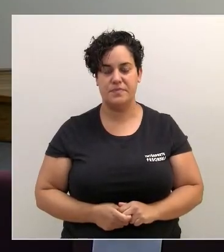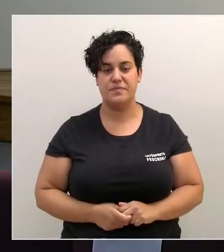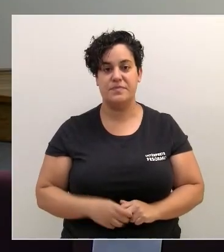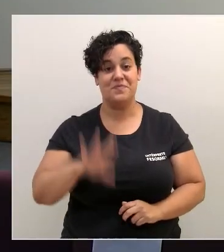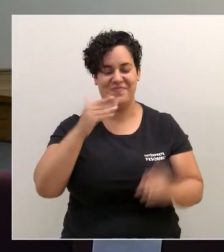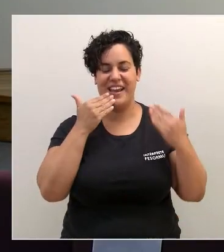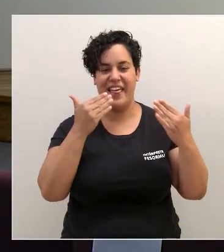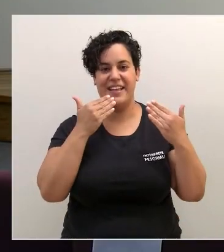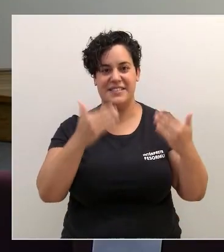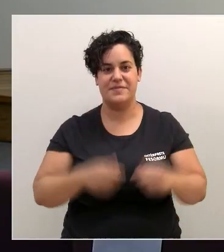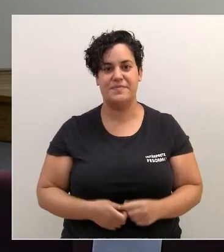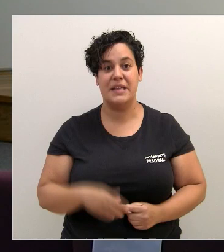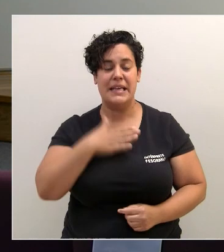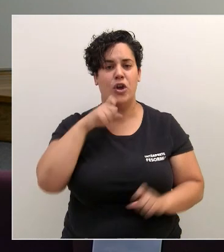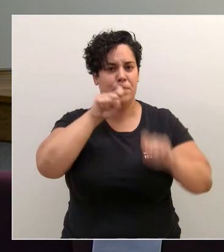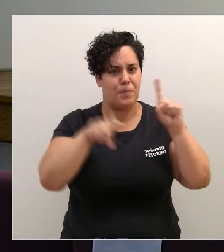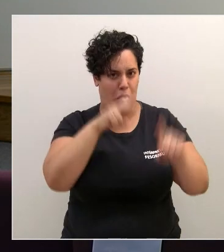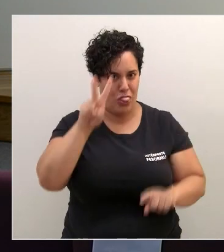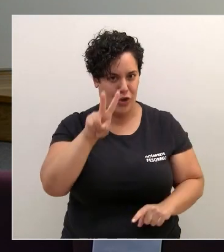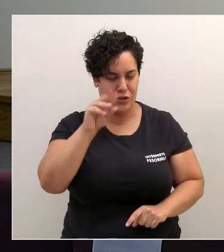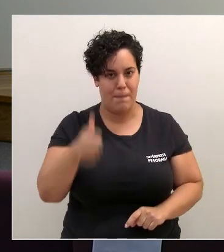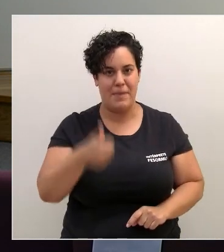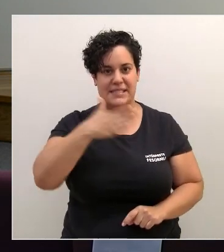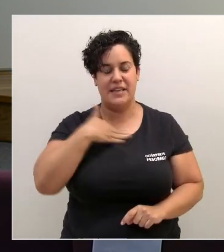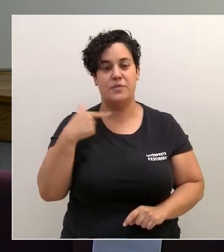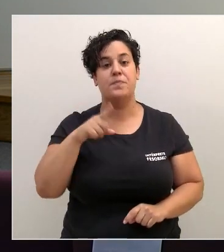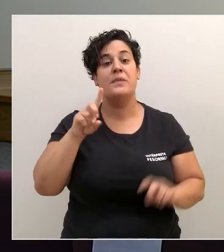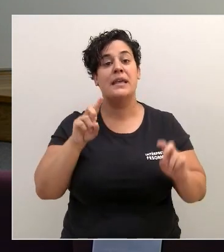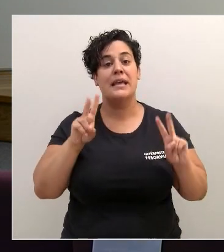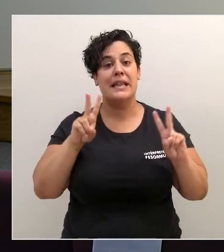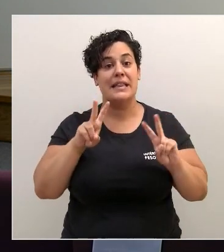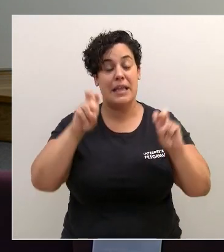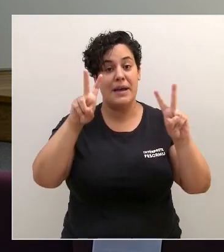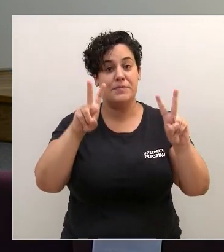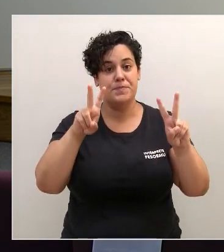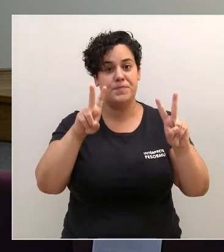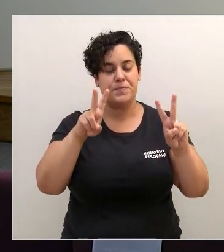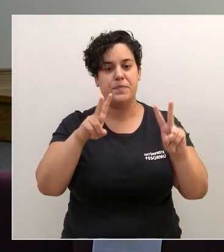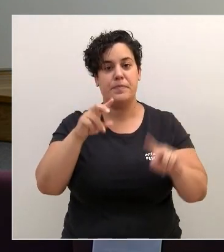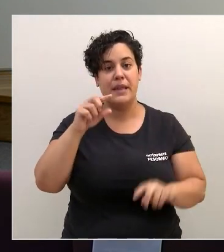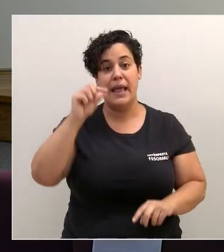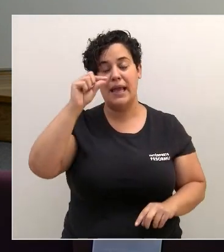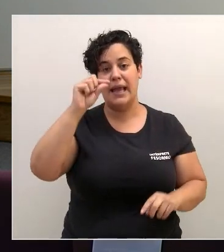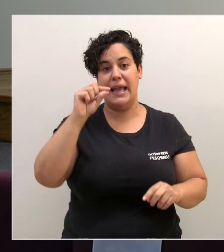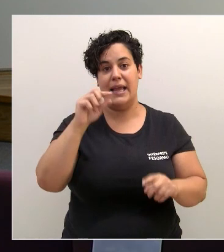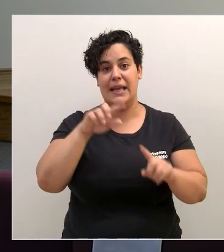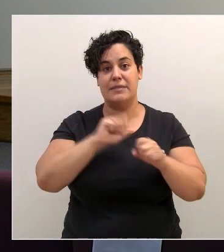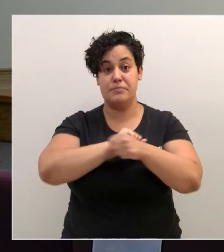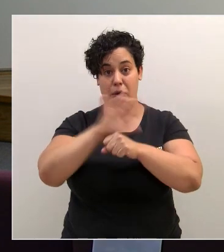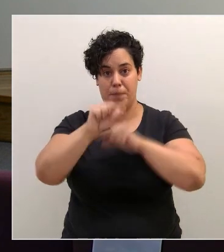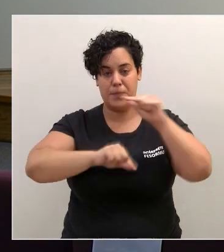Sí, gracias. Le quería hacer un par de preguntas más sobre la variante Delta, si hay alguna novedad, es decir, si se ha detectado algún caso ya